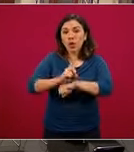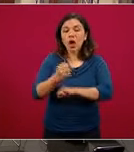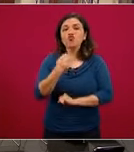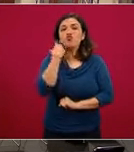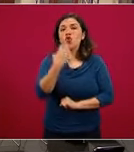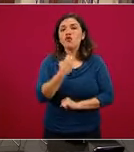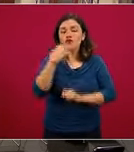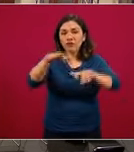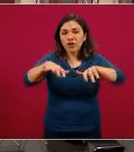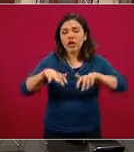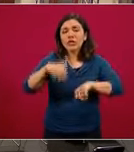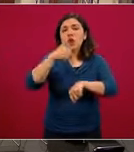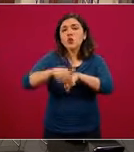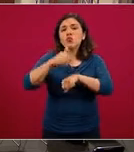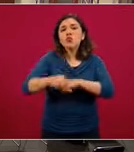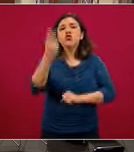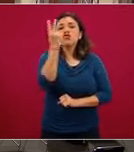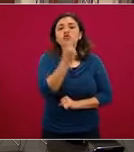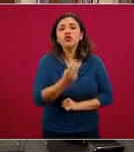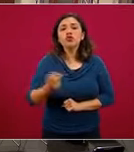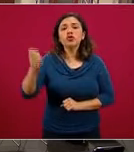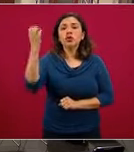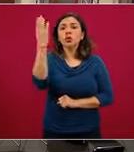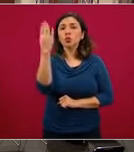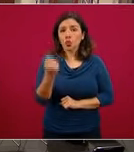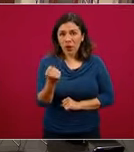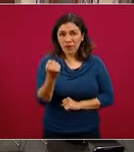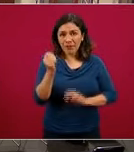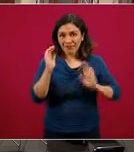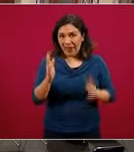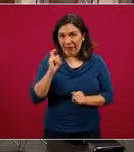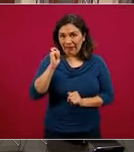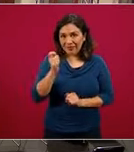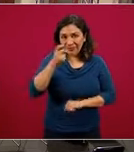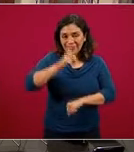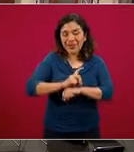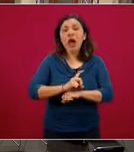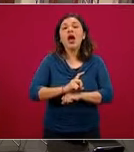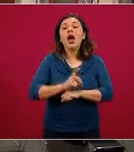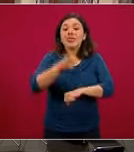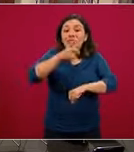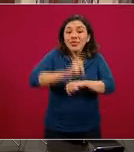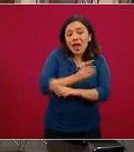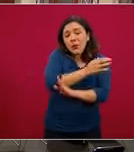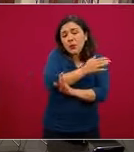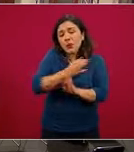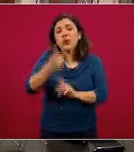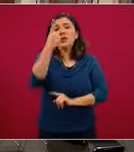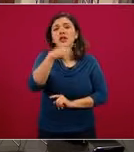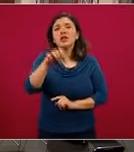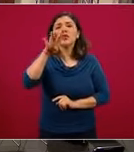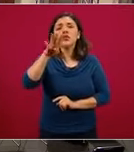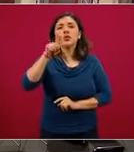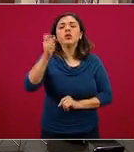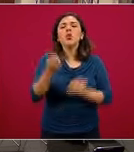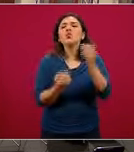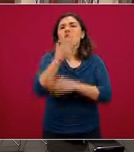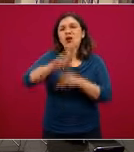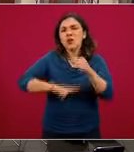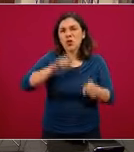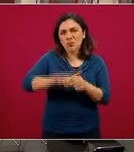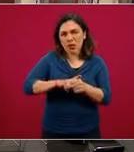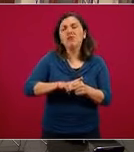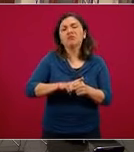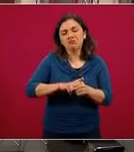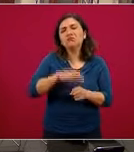conferencia vespertina número 209 ya, en el día 119 de la nueva normalidad.